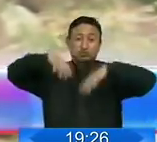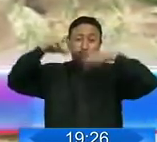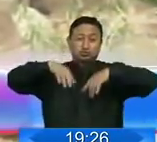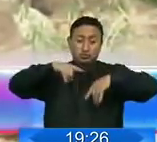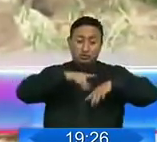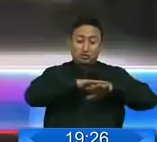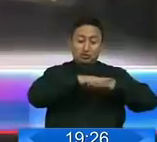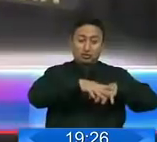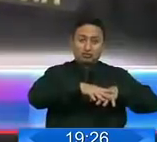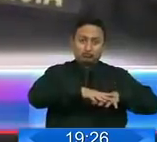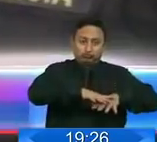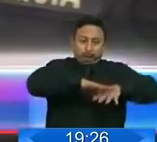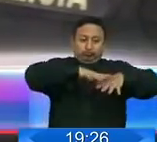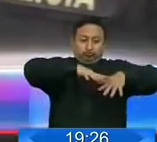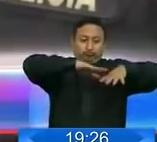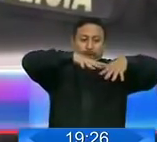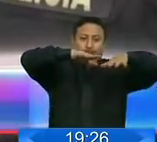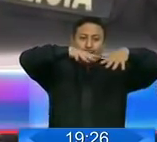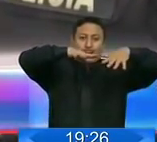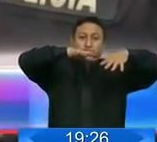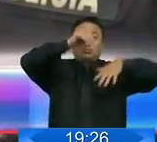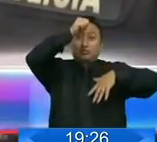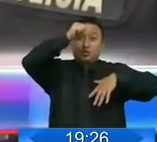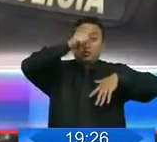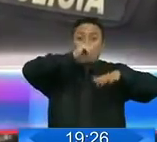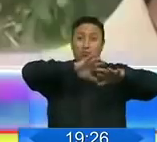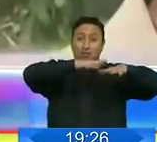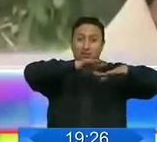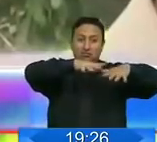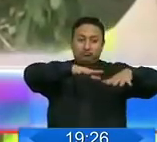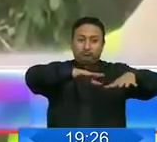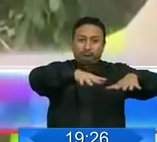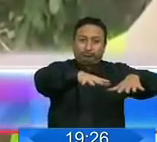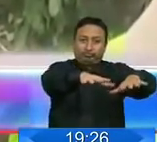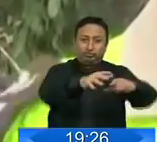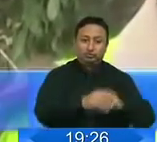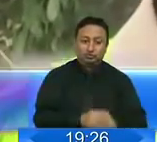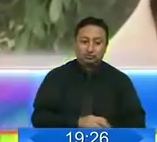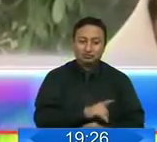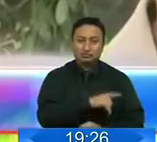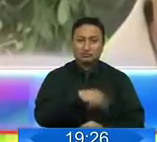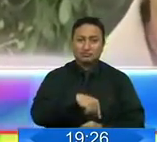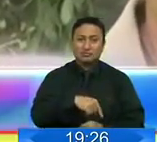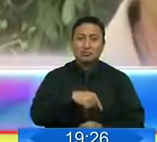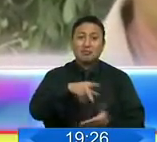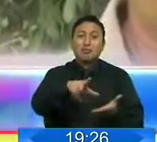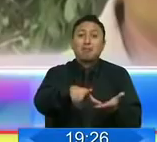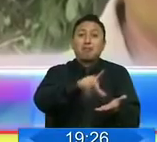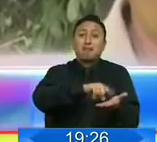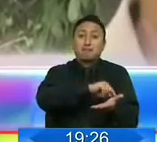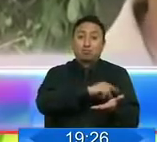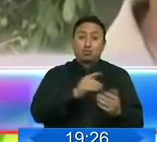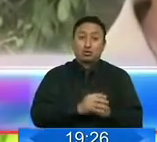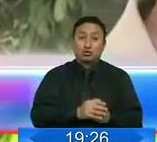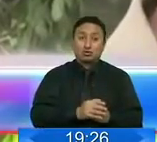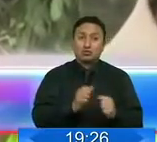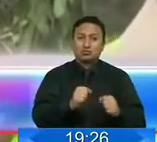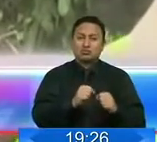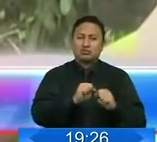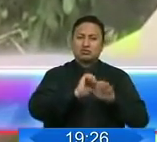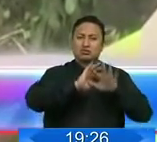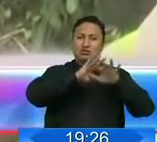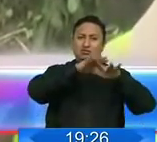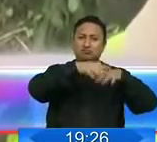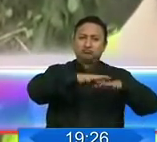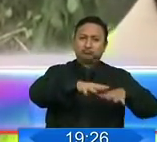registradas en la madrugada de este domingo en Pastaza. Tuvimos fuertes lluvias aquí en la ciudad del Puyo, entonces por motivo por el cual se produce